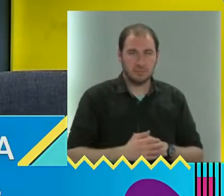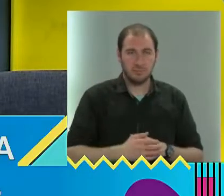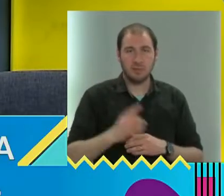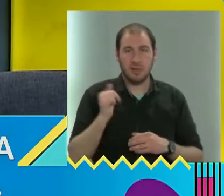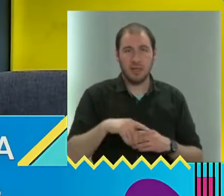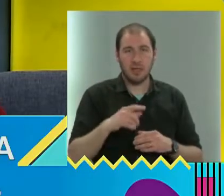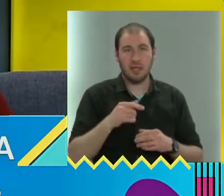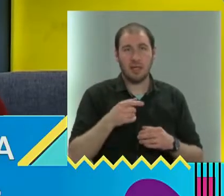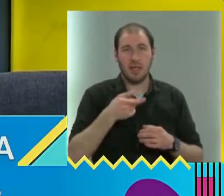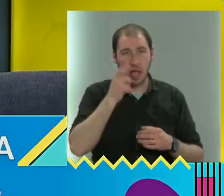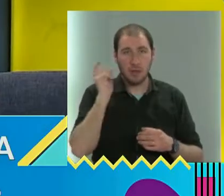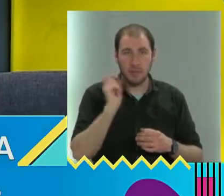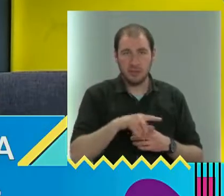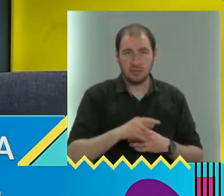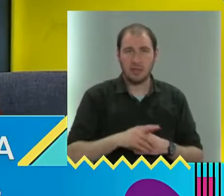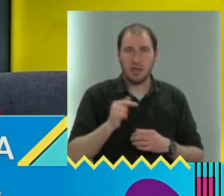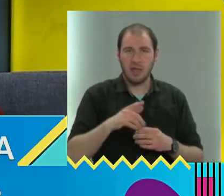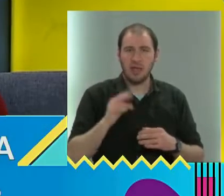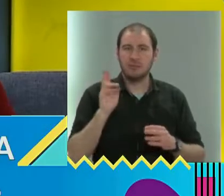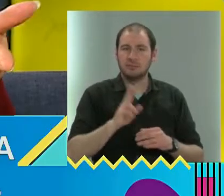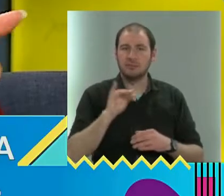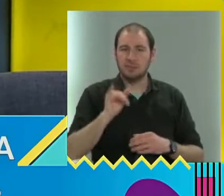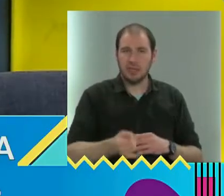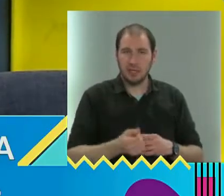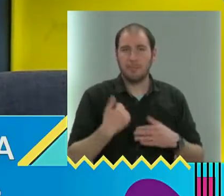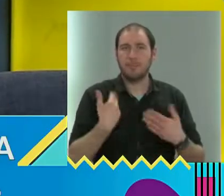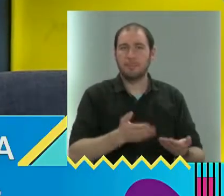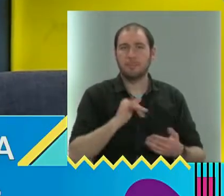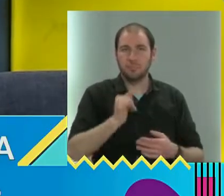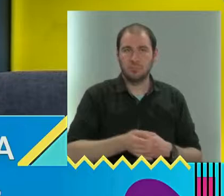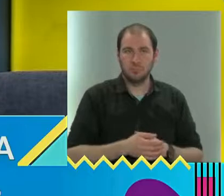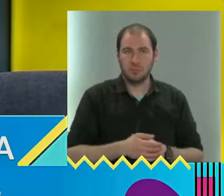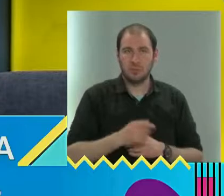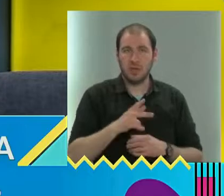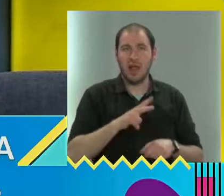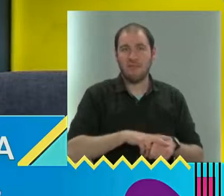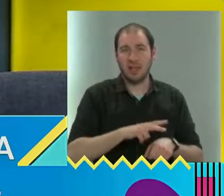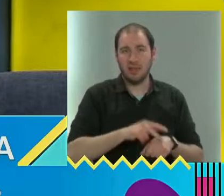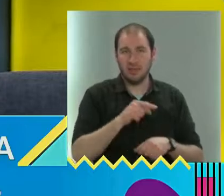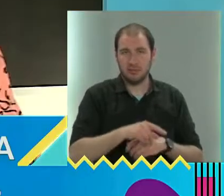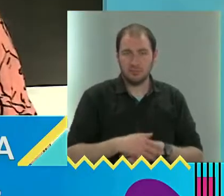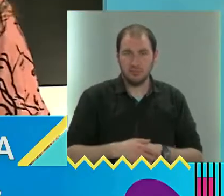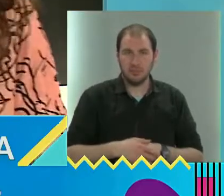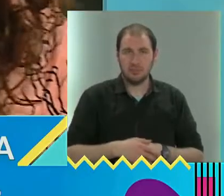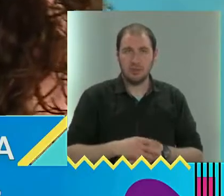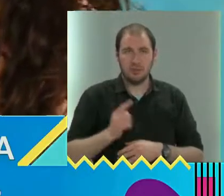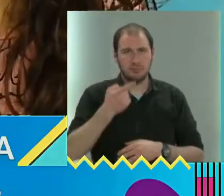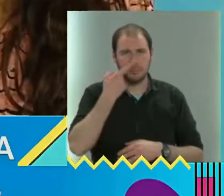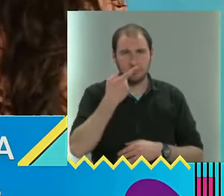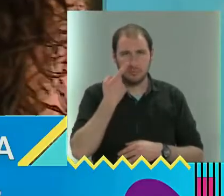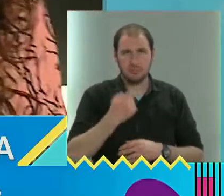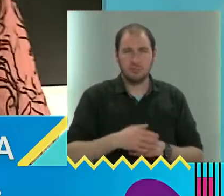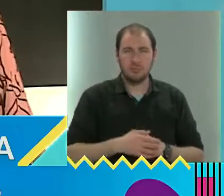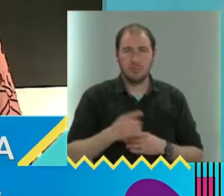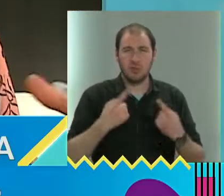de su experticia va a validarle o acreditarle su habilidad. Es más que interesante todo lo